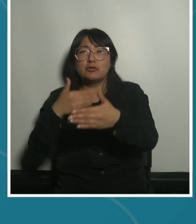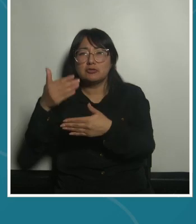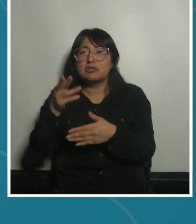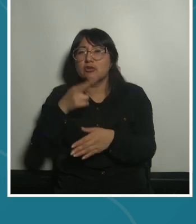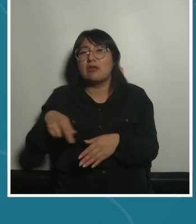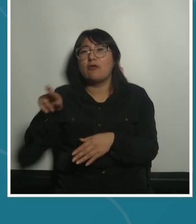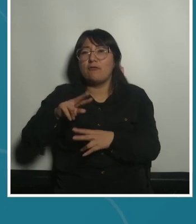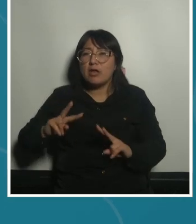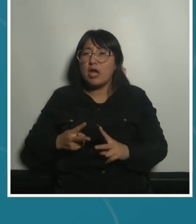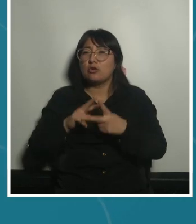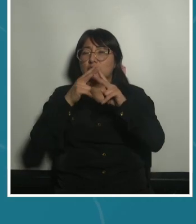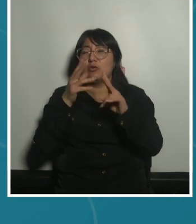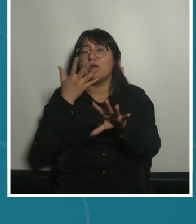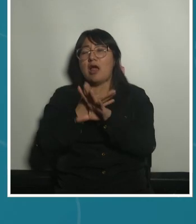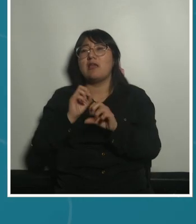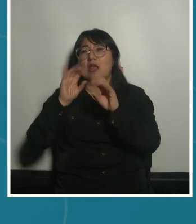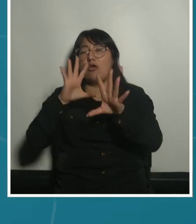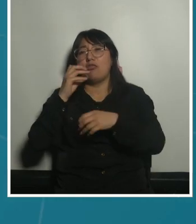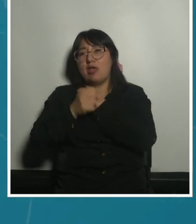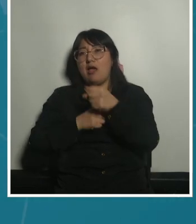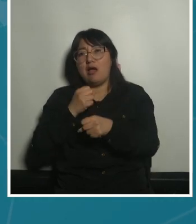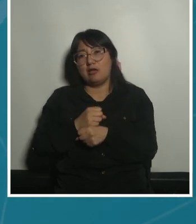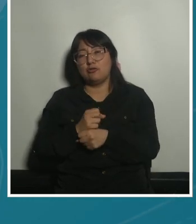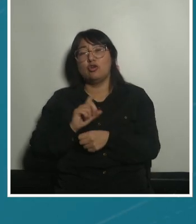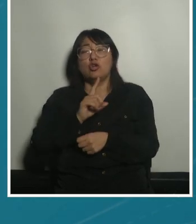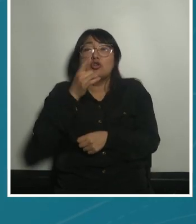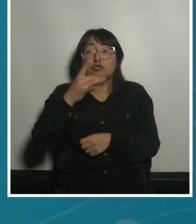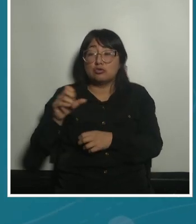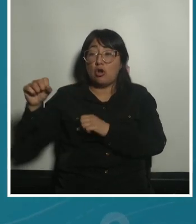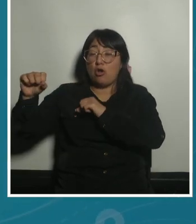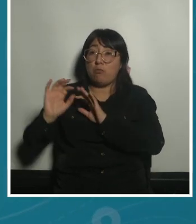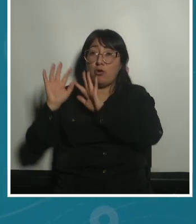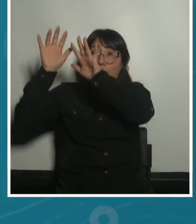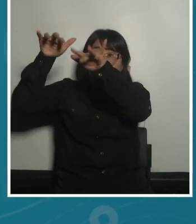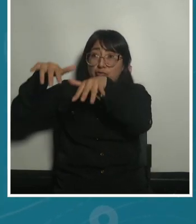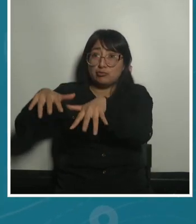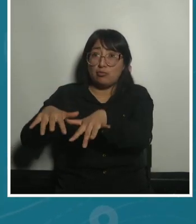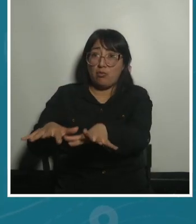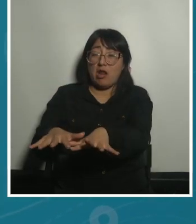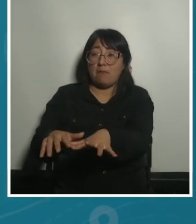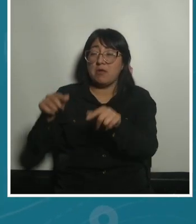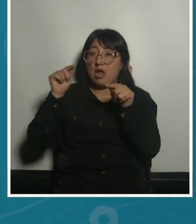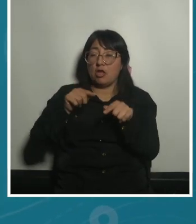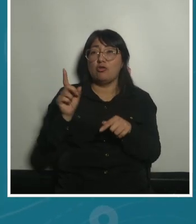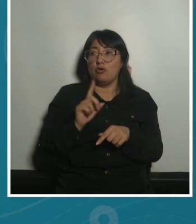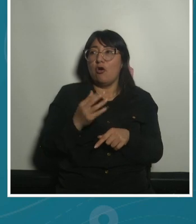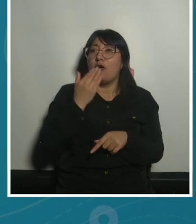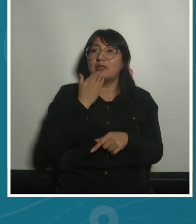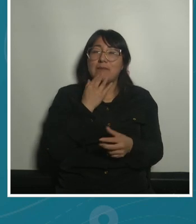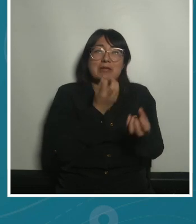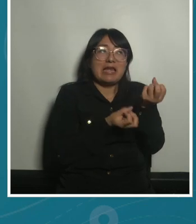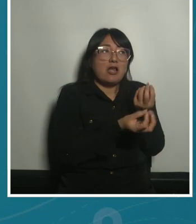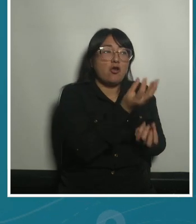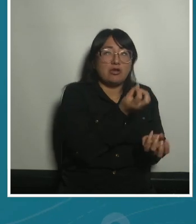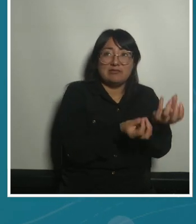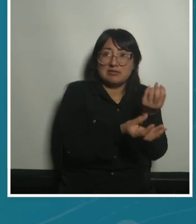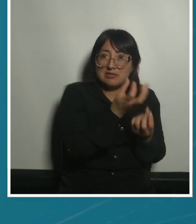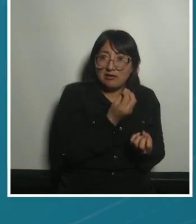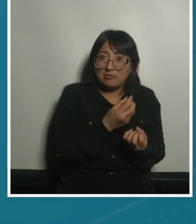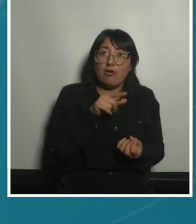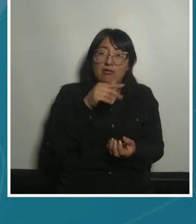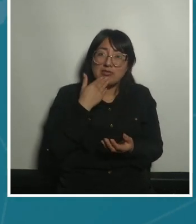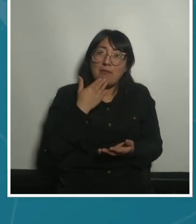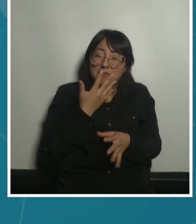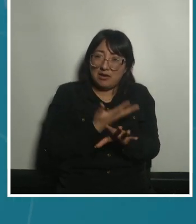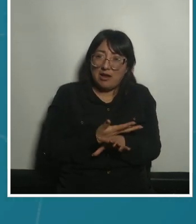hacer en los siguientes 10 años. No solamente por tsunami y esto, los incendios también llegaron para quedarse.